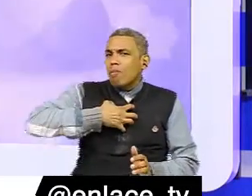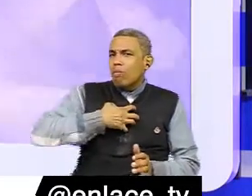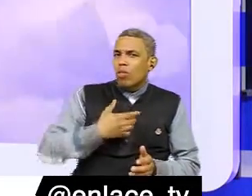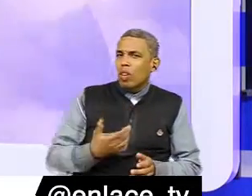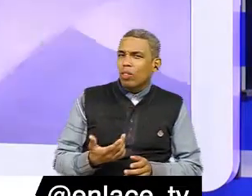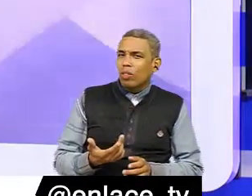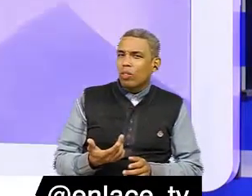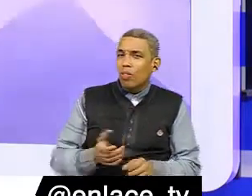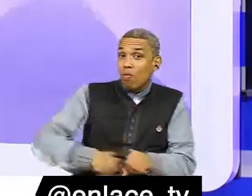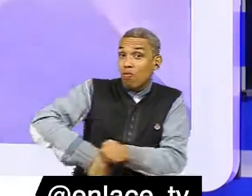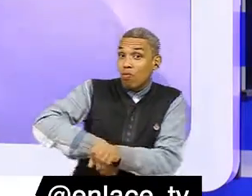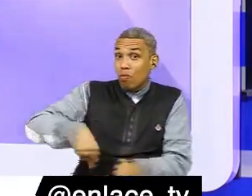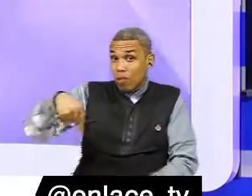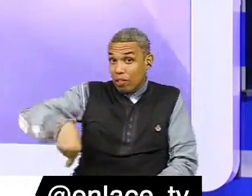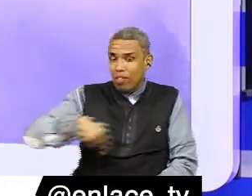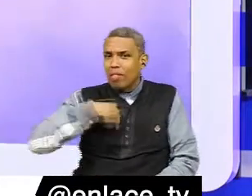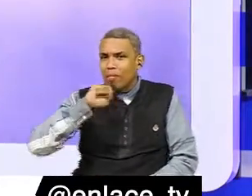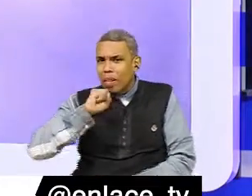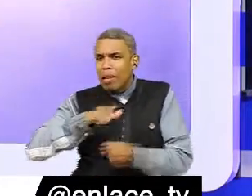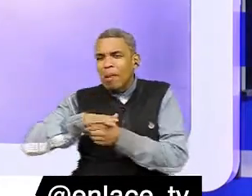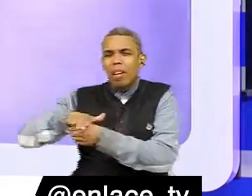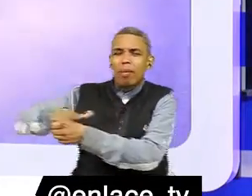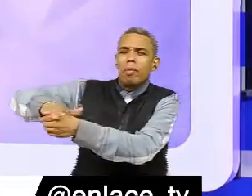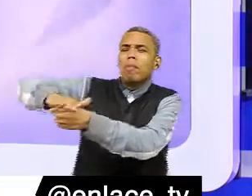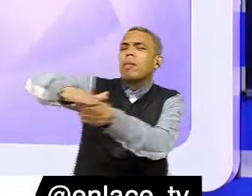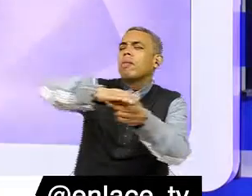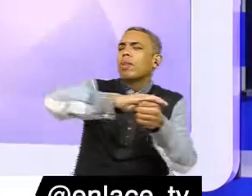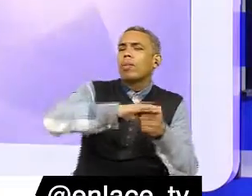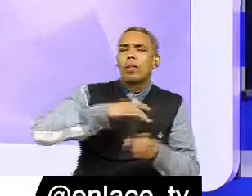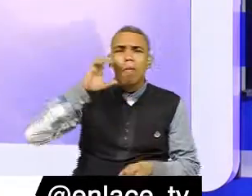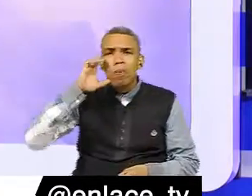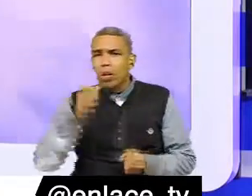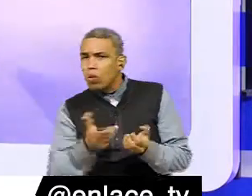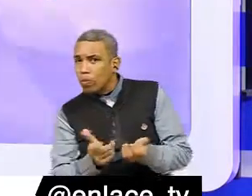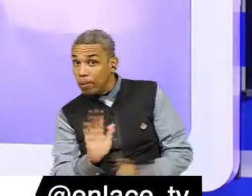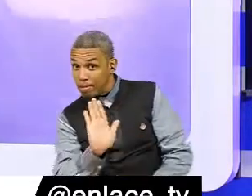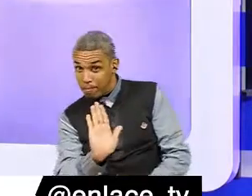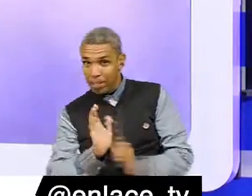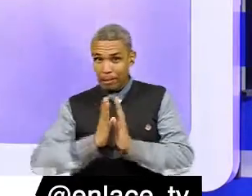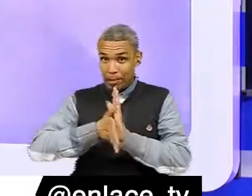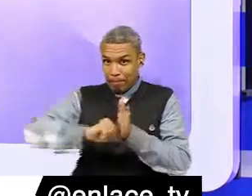municipales de fútbol que se juega en las diferentes canchas de Barranca Bermeja. Información en